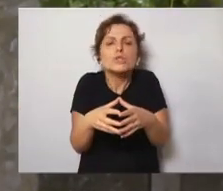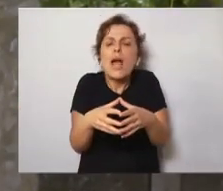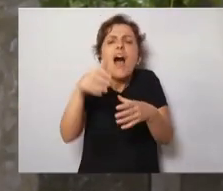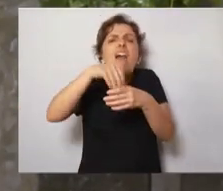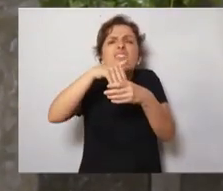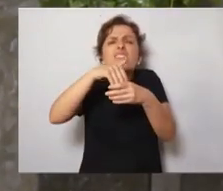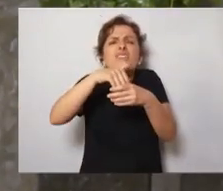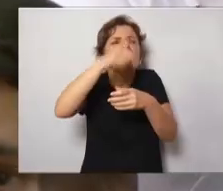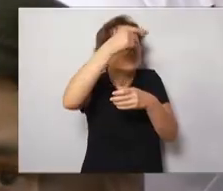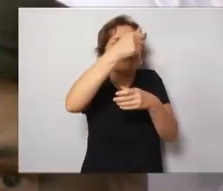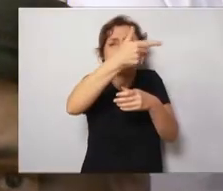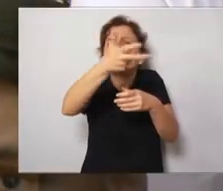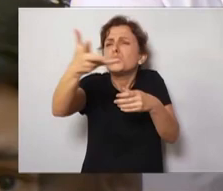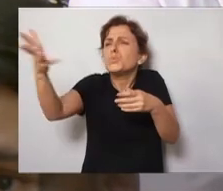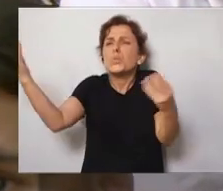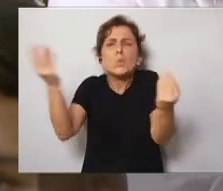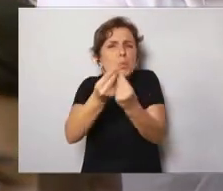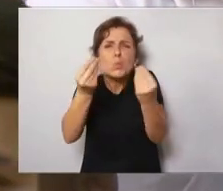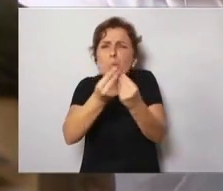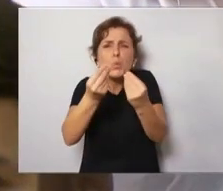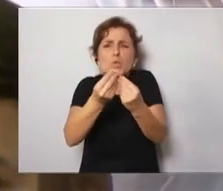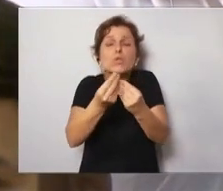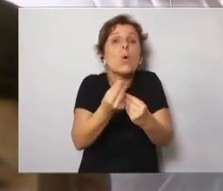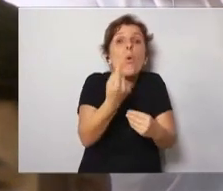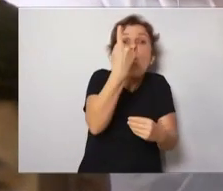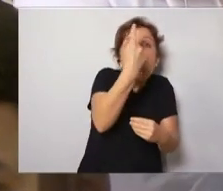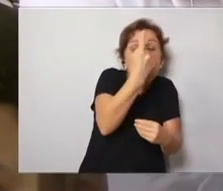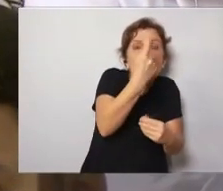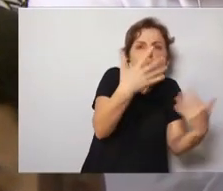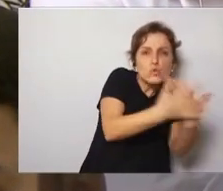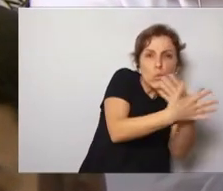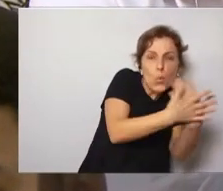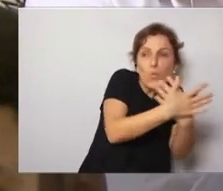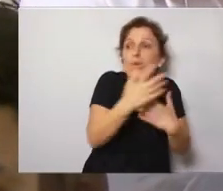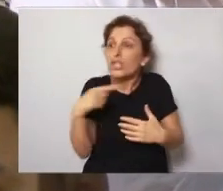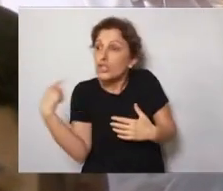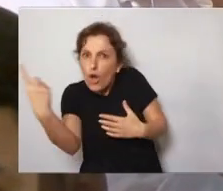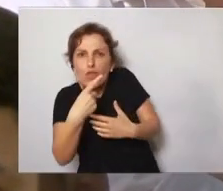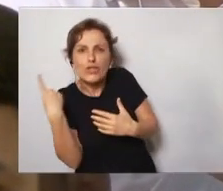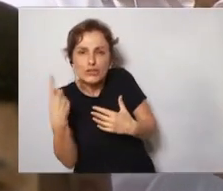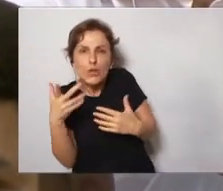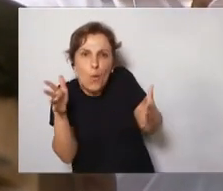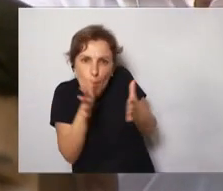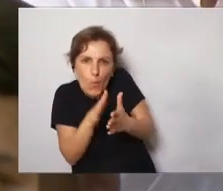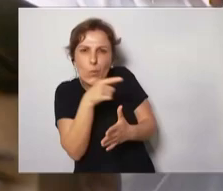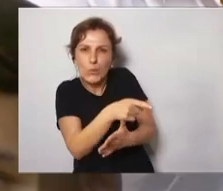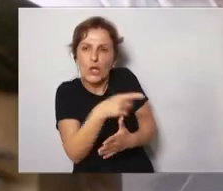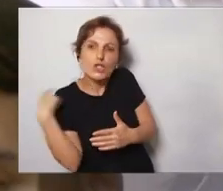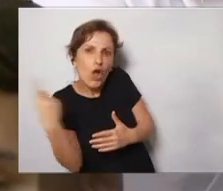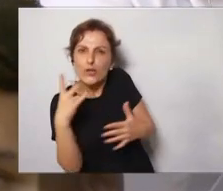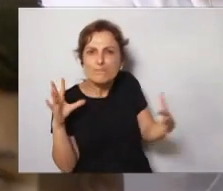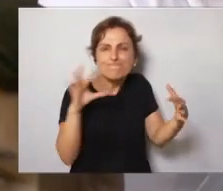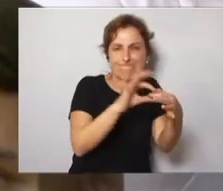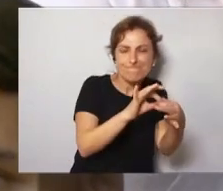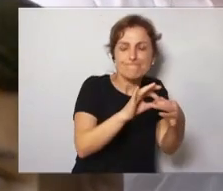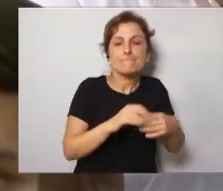muchos miembros un miembro sufre todos sufrimos con el no hoy nos acordamos decíamos de lo que están